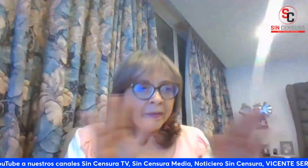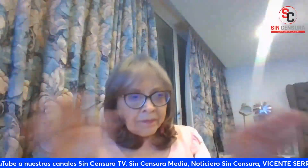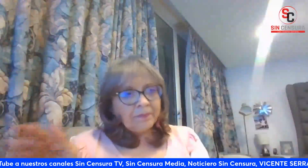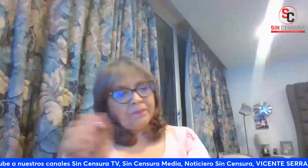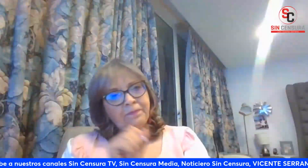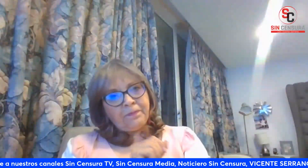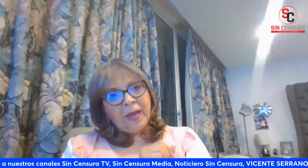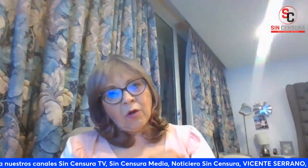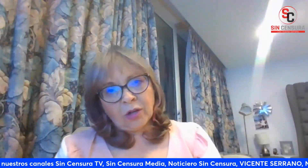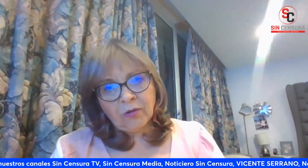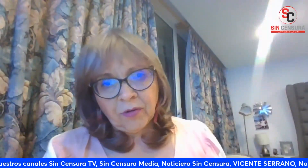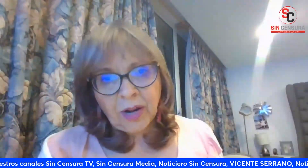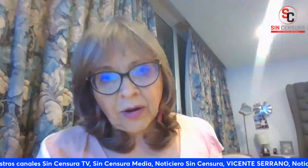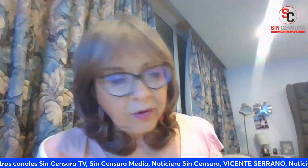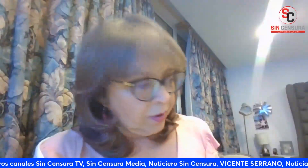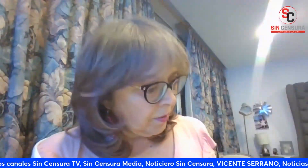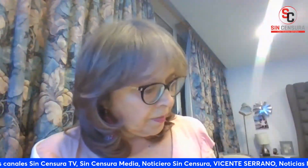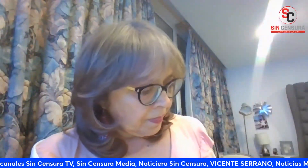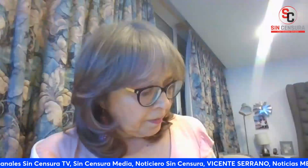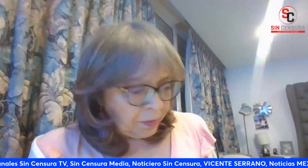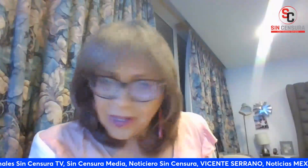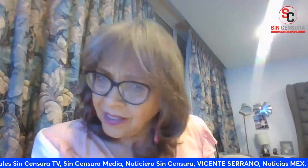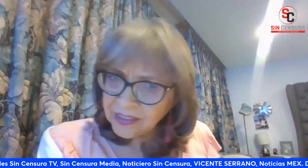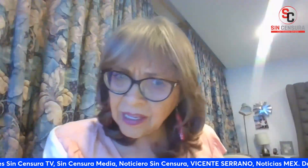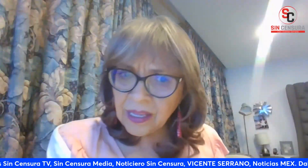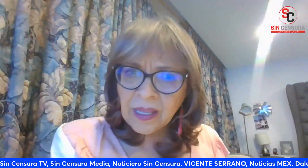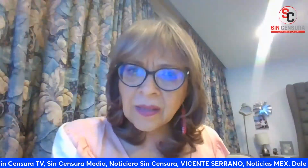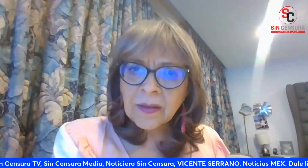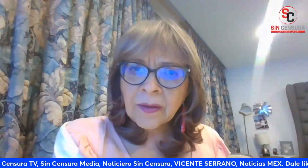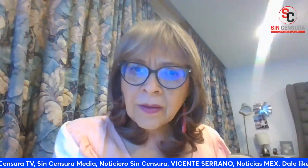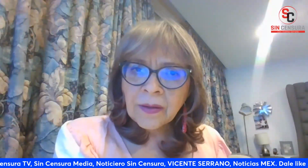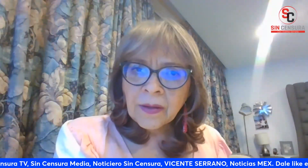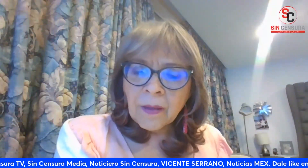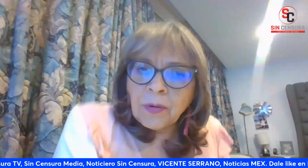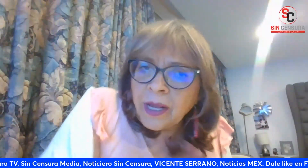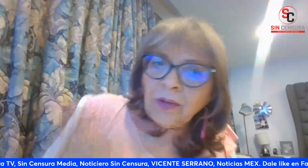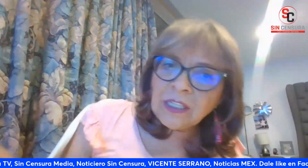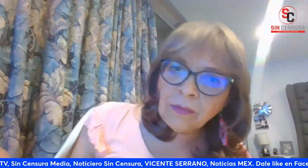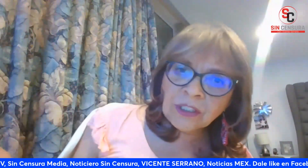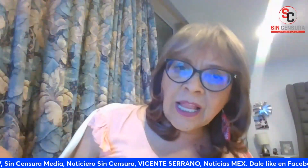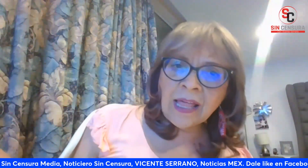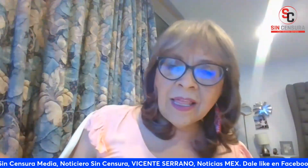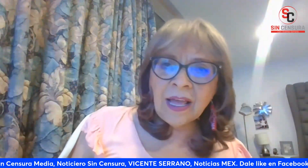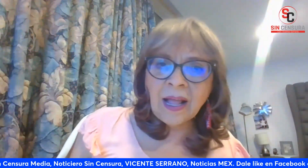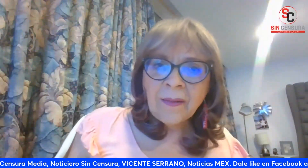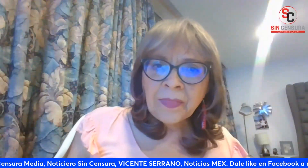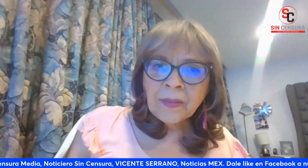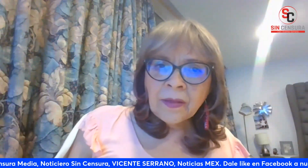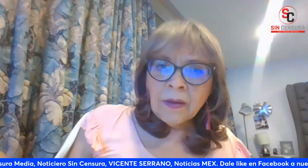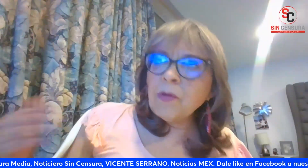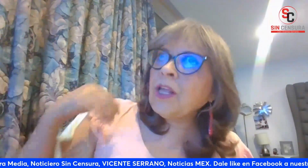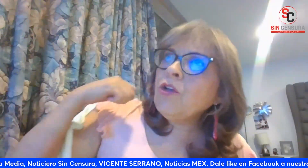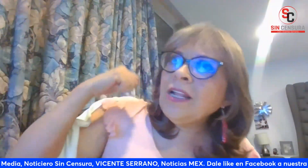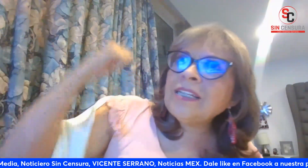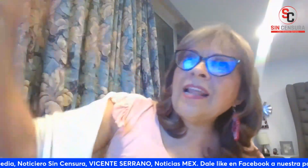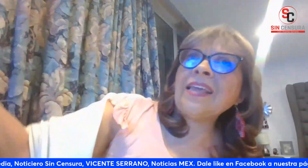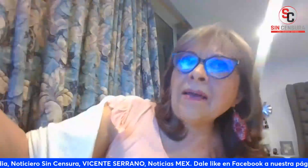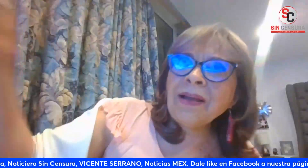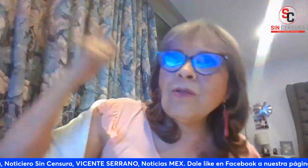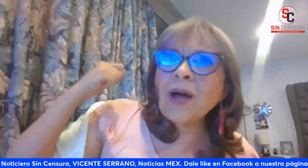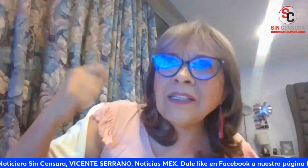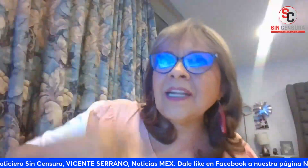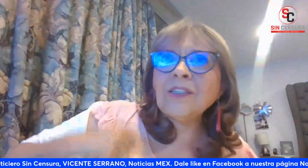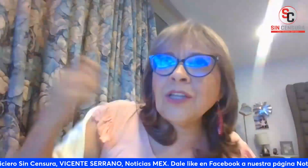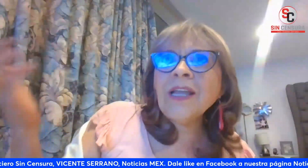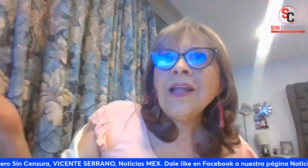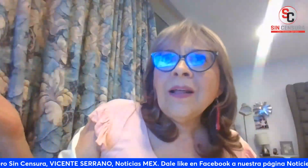está peor que un florero, ¿no? ¿Por qué está ahí? ¿Por qué no hacemos nada? ¿Por qué no se le